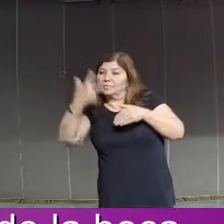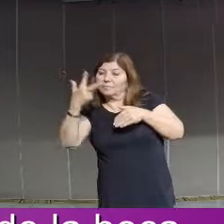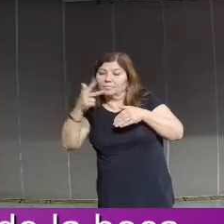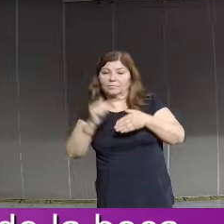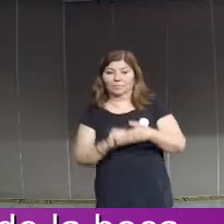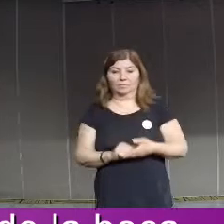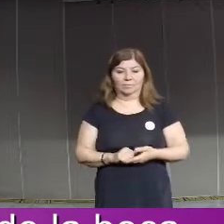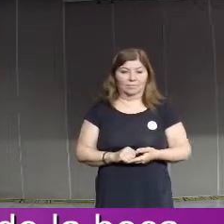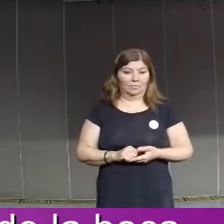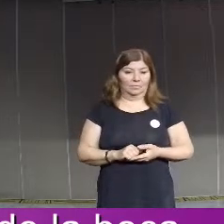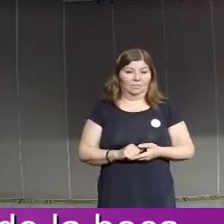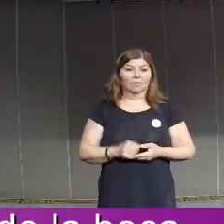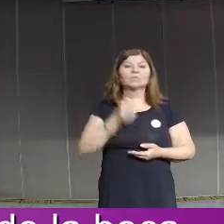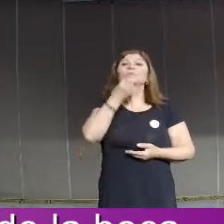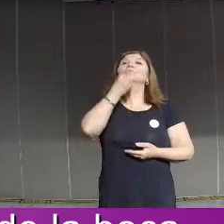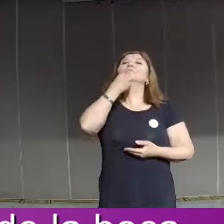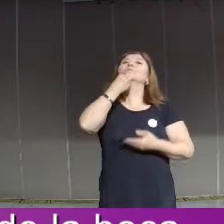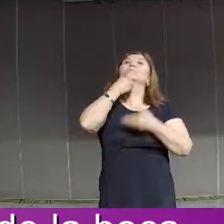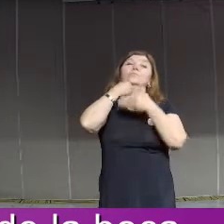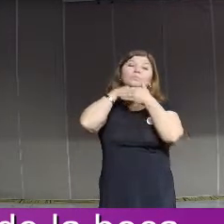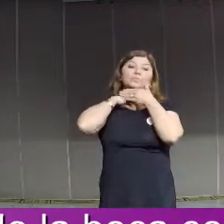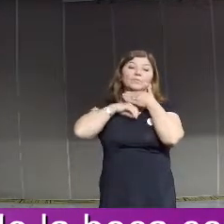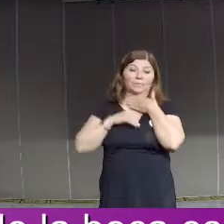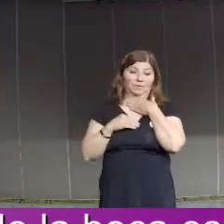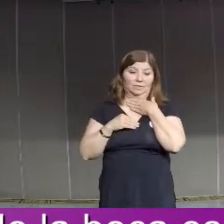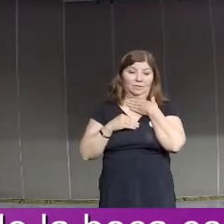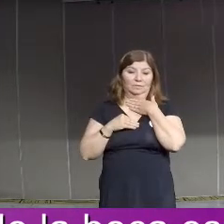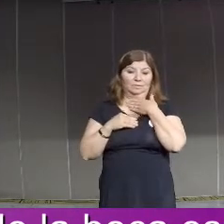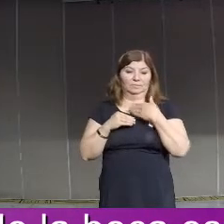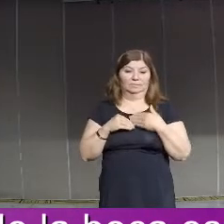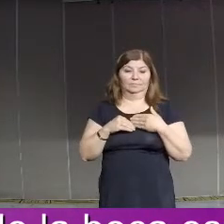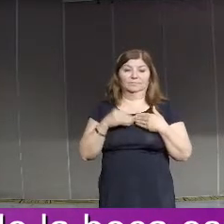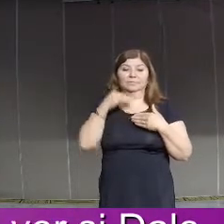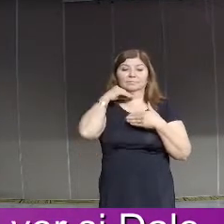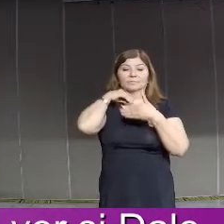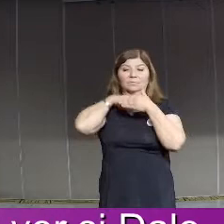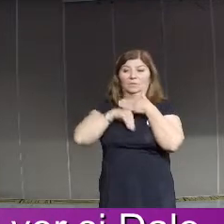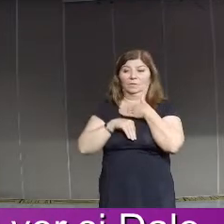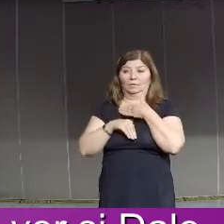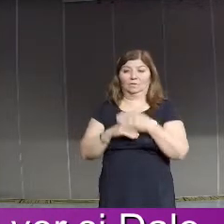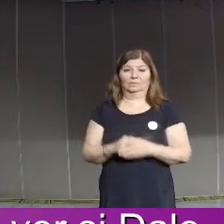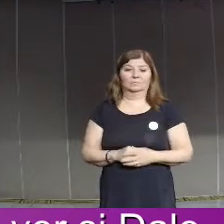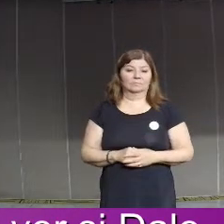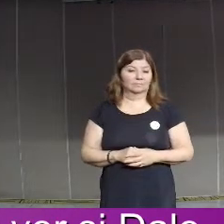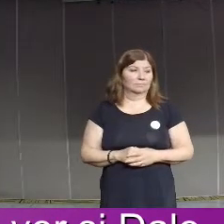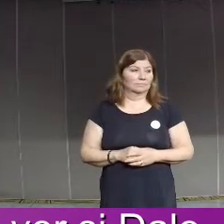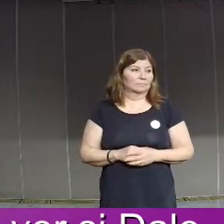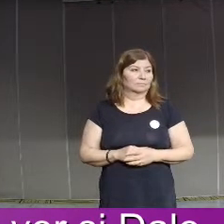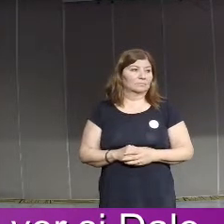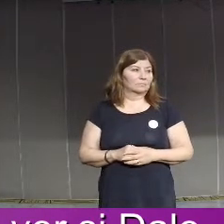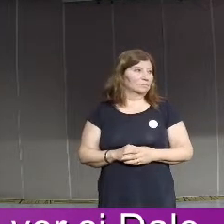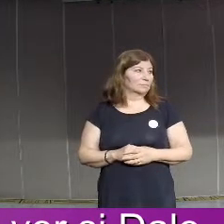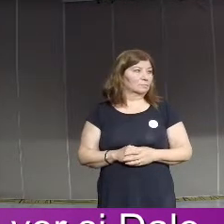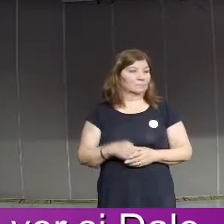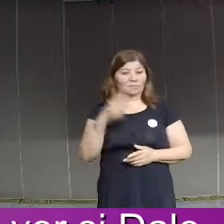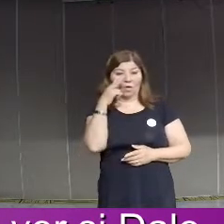esofágica. Ahí se ve. Ahí está. Márcalo con el... No puedo en el puntero ahí porque... Bueno, lo que se ve